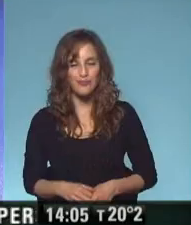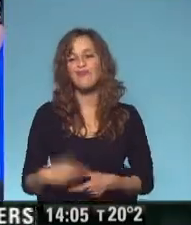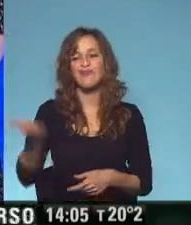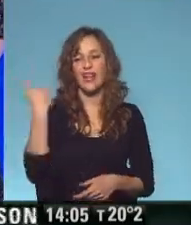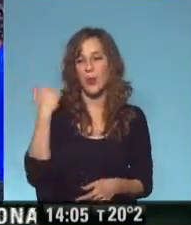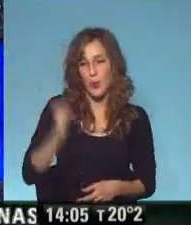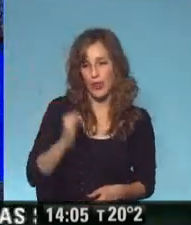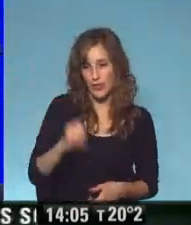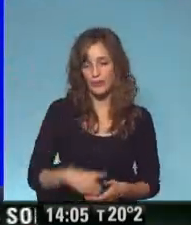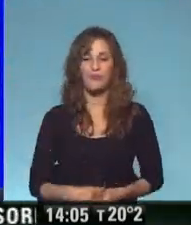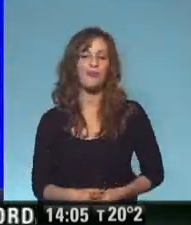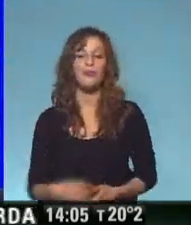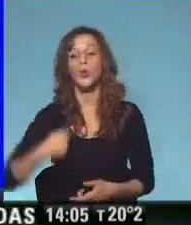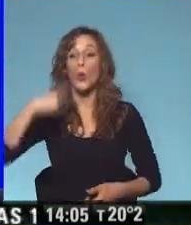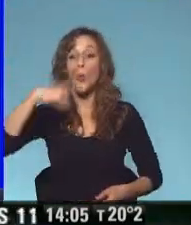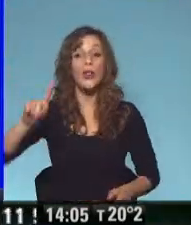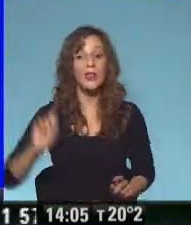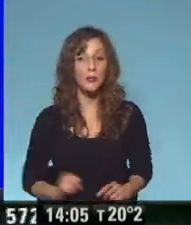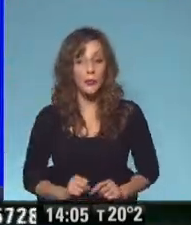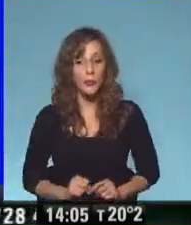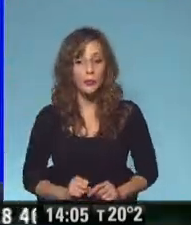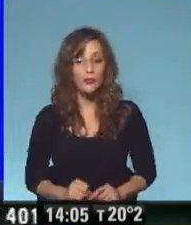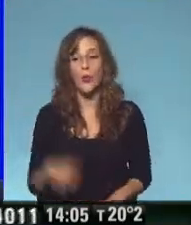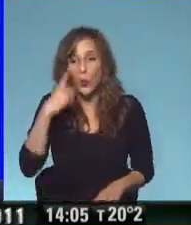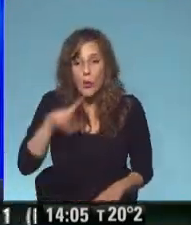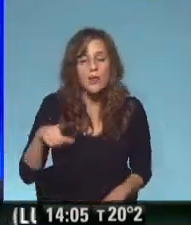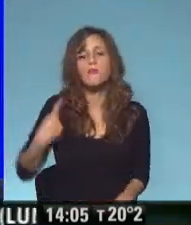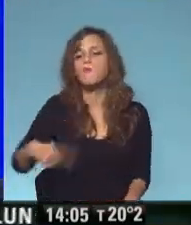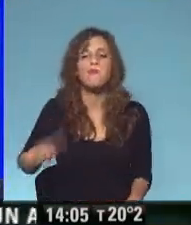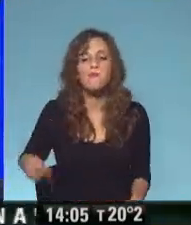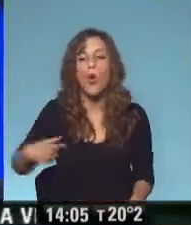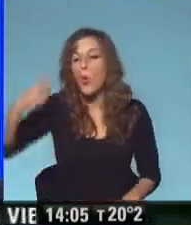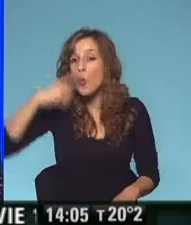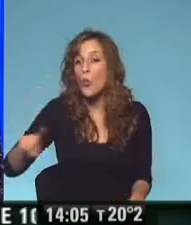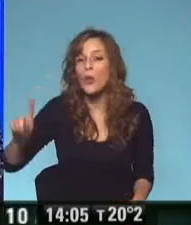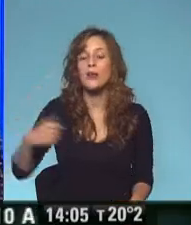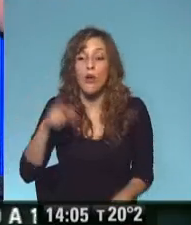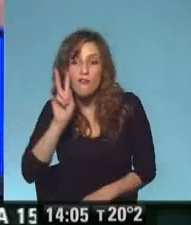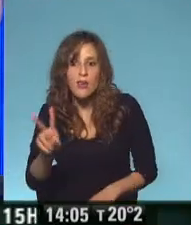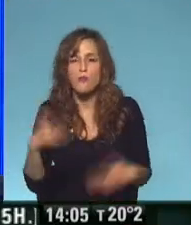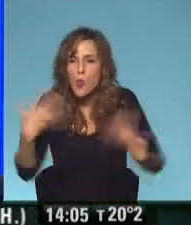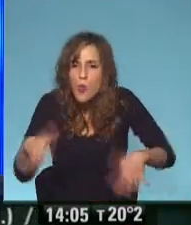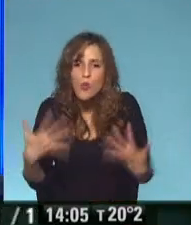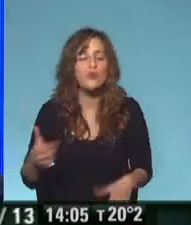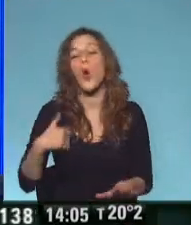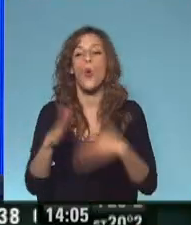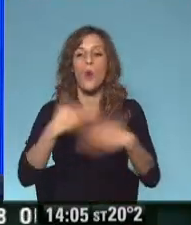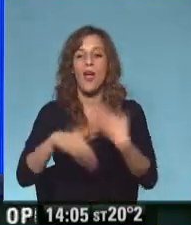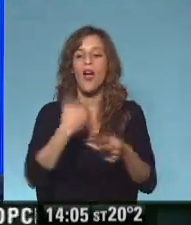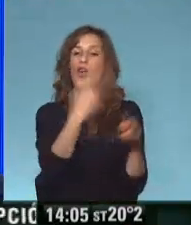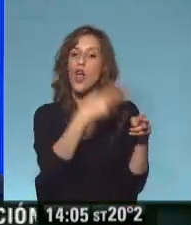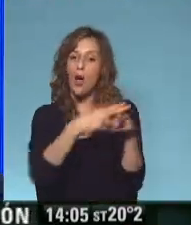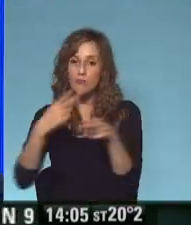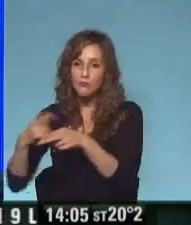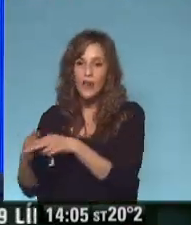y por último... Ahí vino. Y por último, espera, ya me acuerdo, lo último que vimos, que fue un montón. Jugamos con los nombres y las